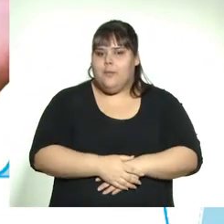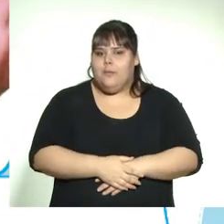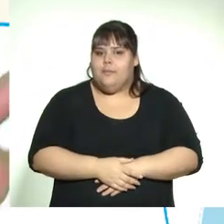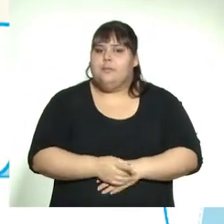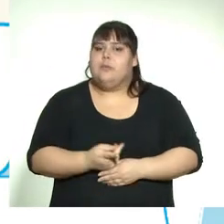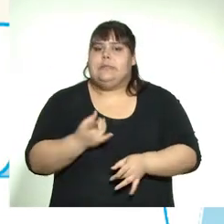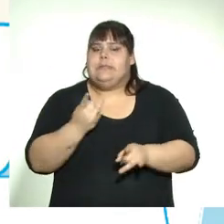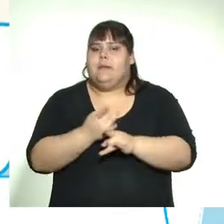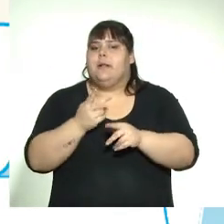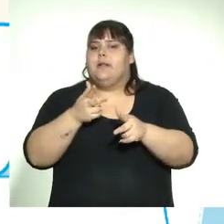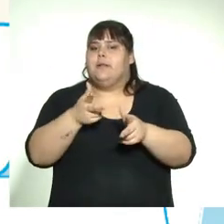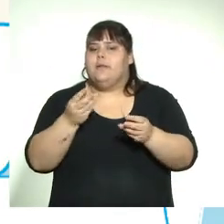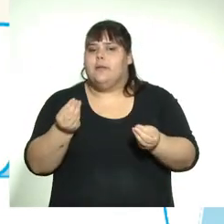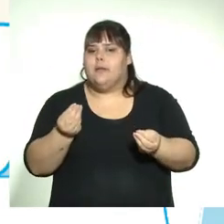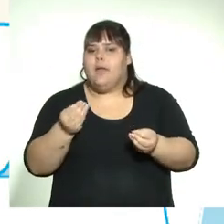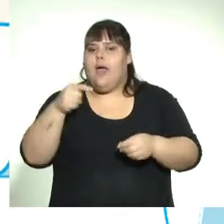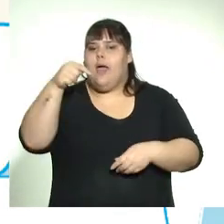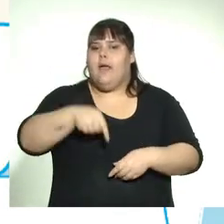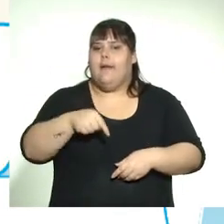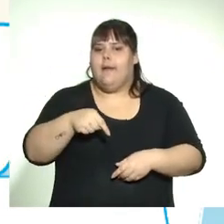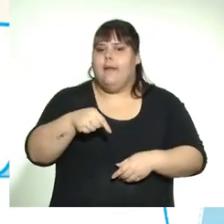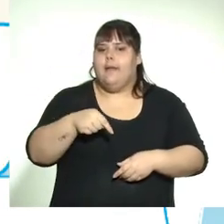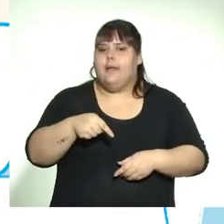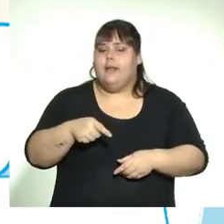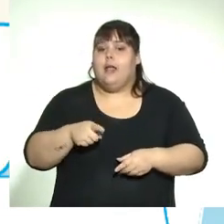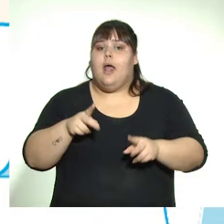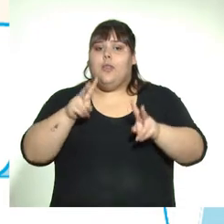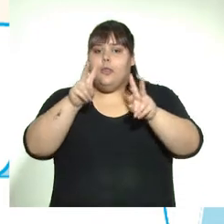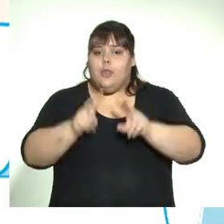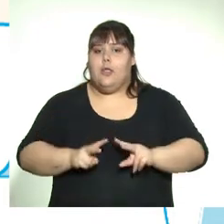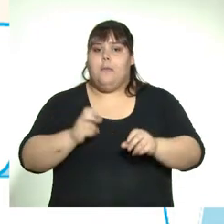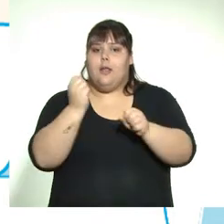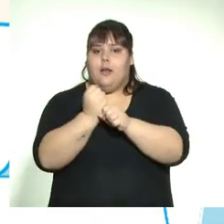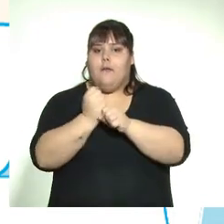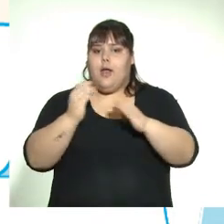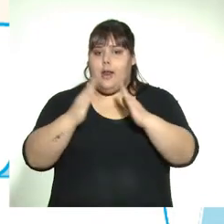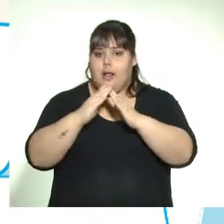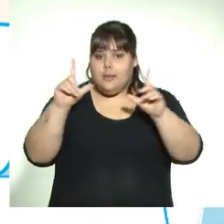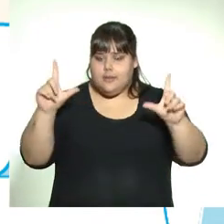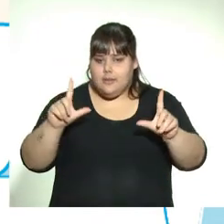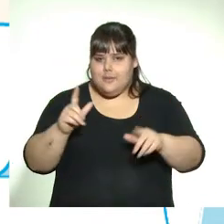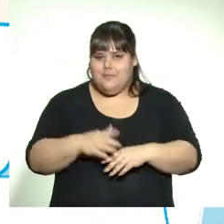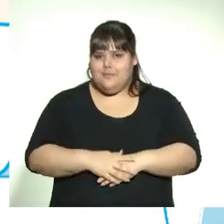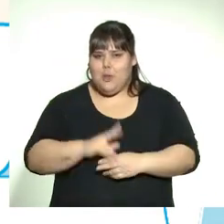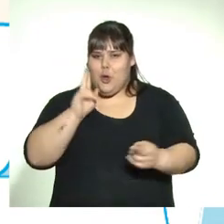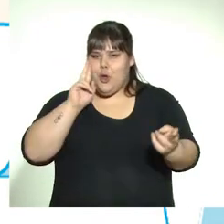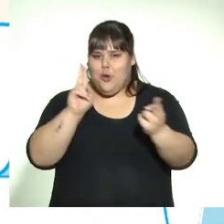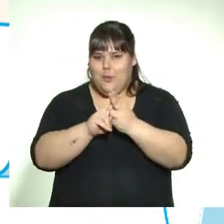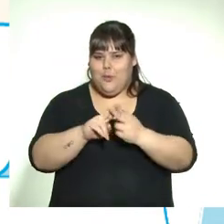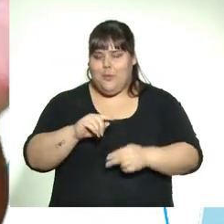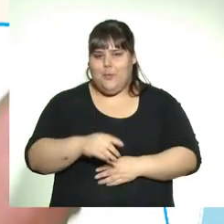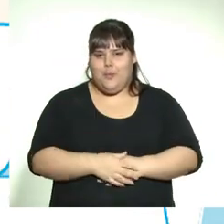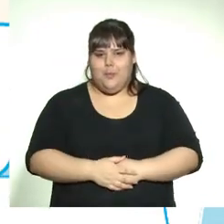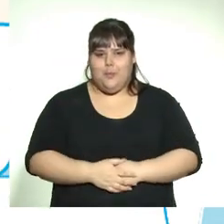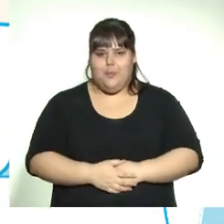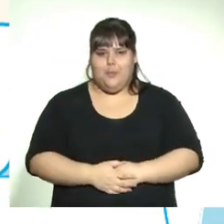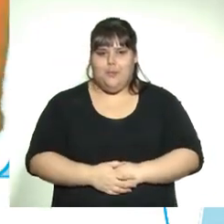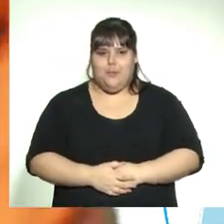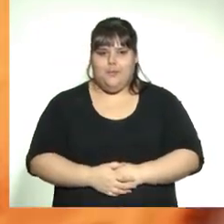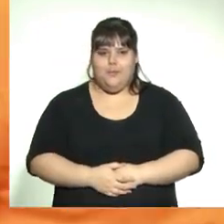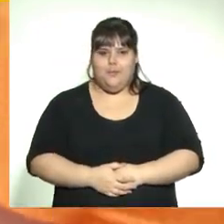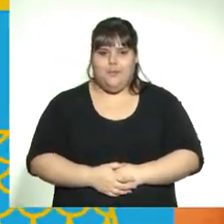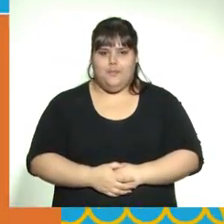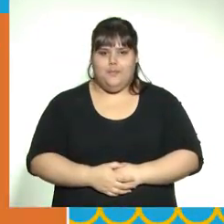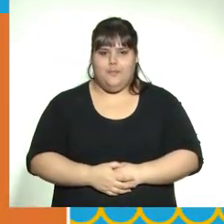que como decimos siempre, acá, en Contenidos en Casa TV, nos vemos. Hasta la próxima.